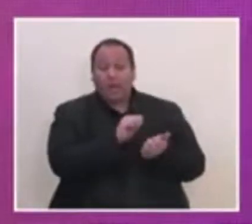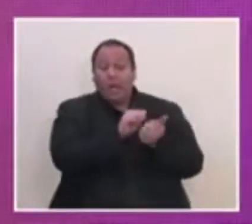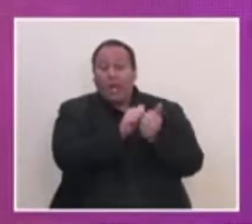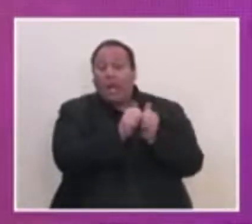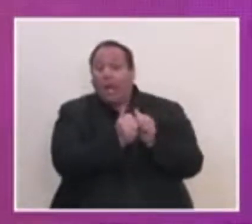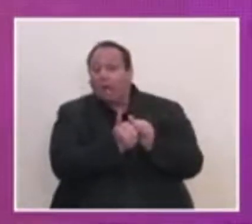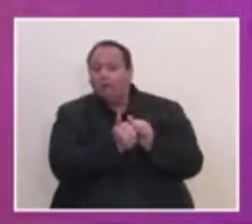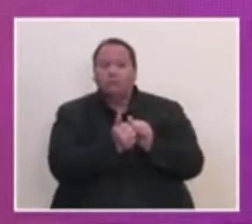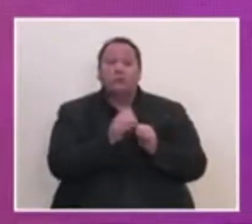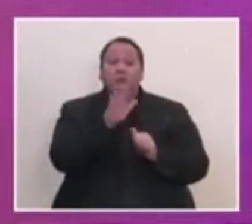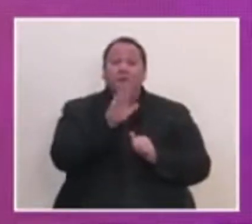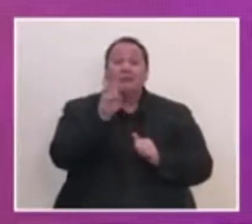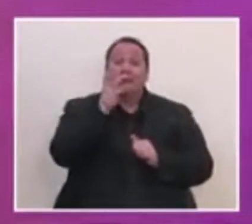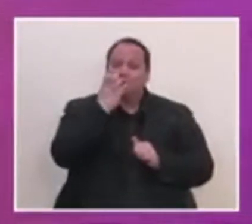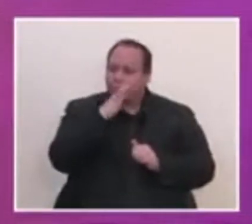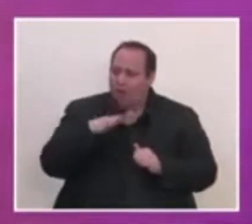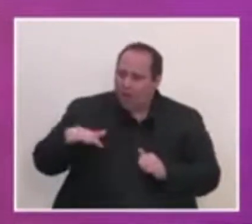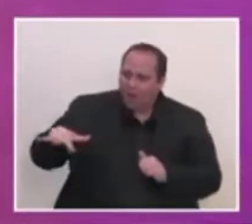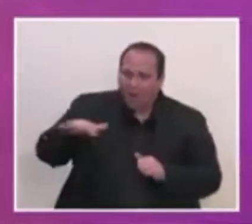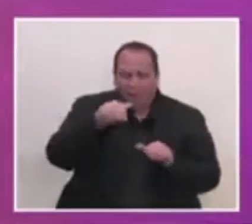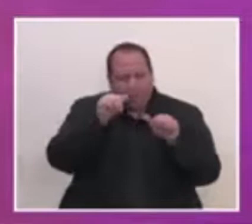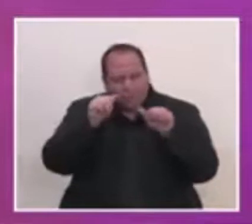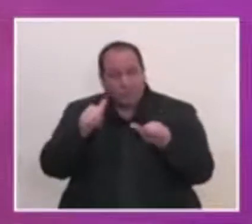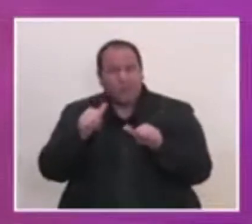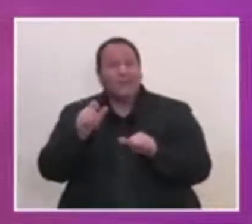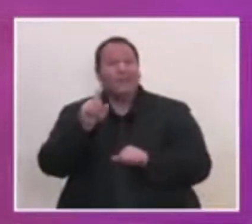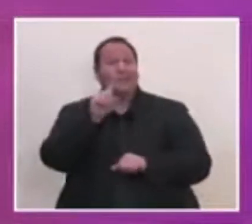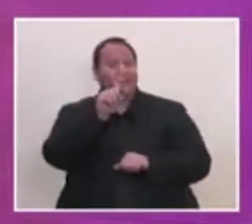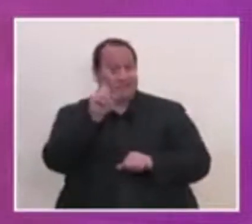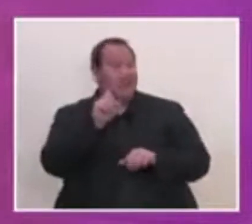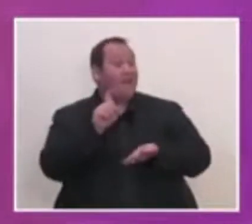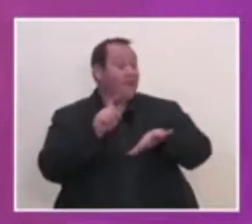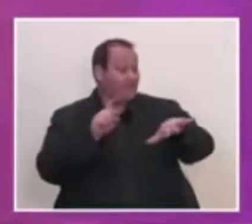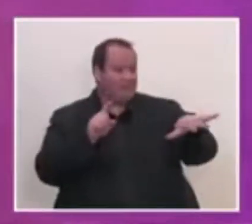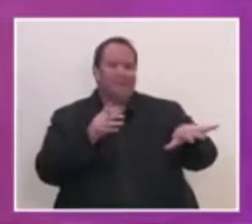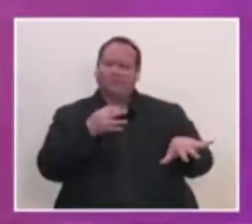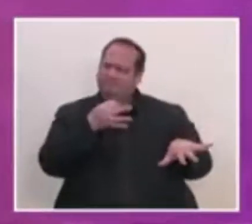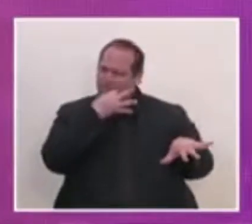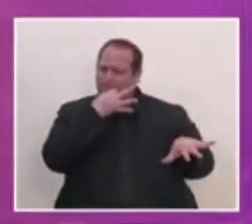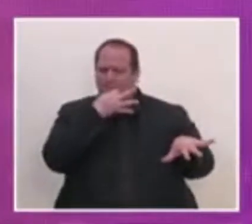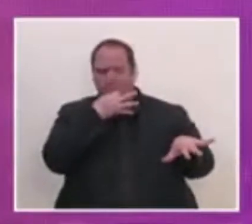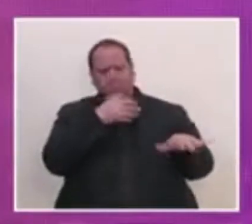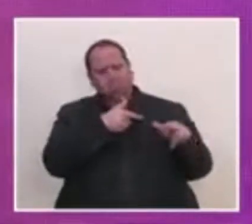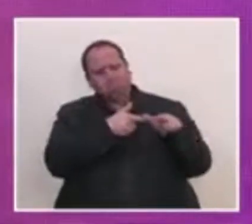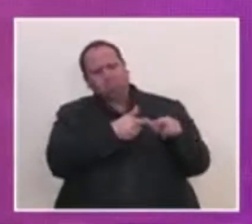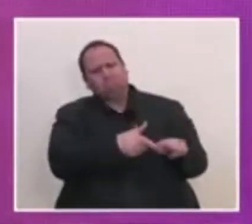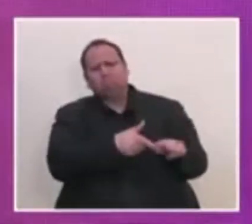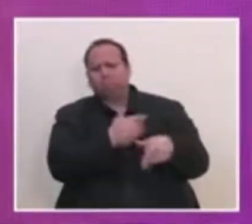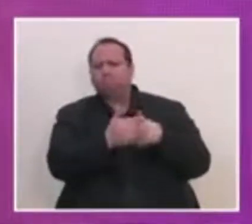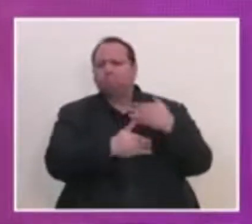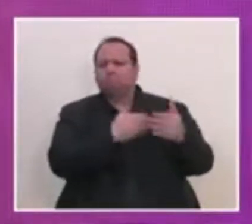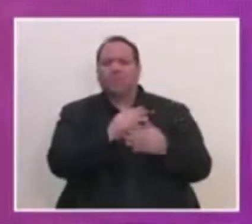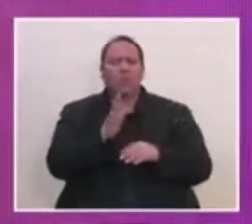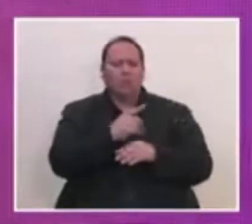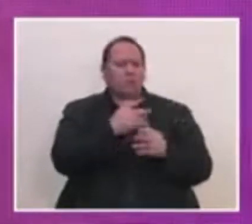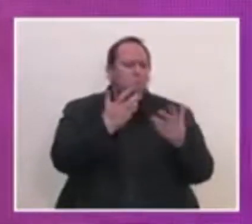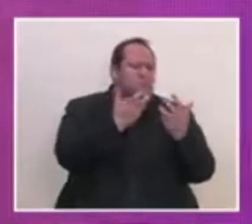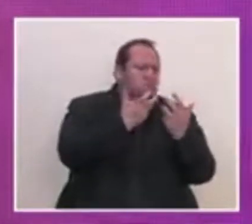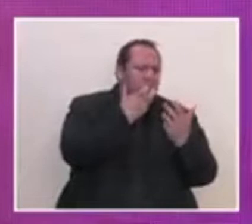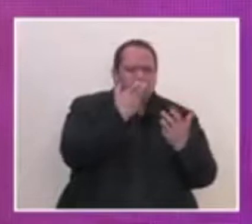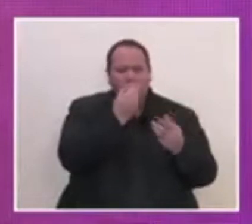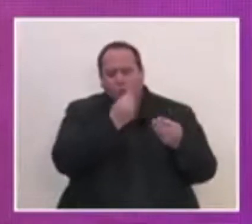para atender a las 503 escuelas siguen están en posibilidades inmediatas de continuar porque tienen las condiciones